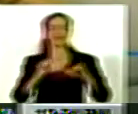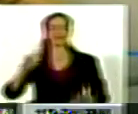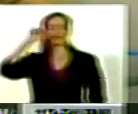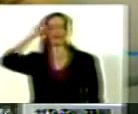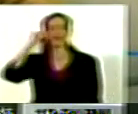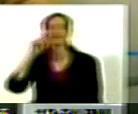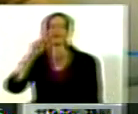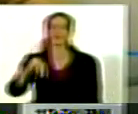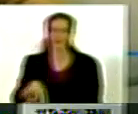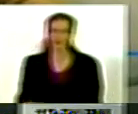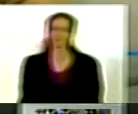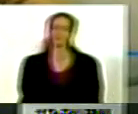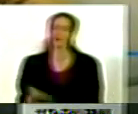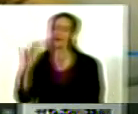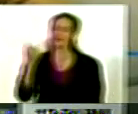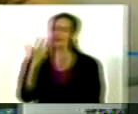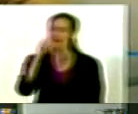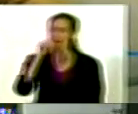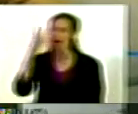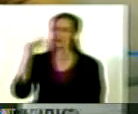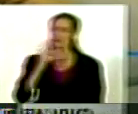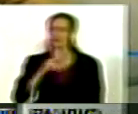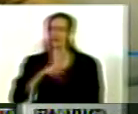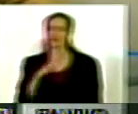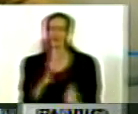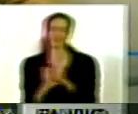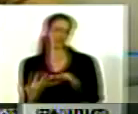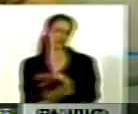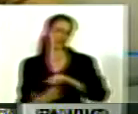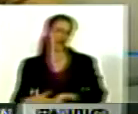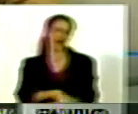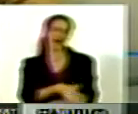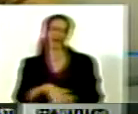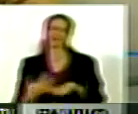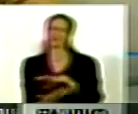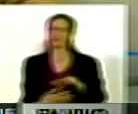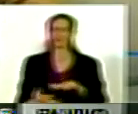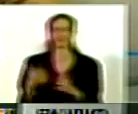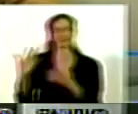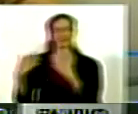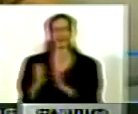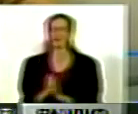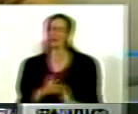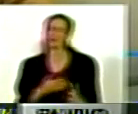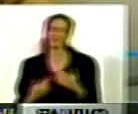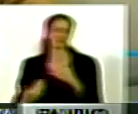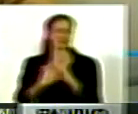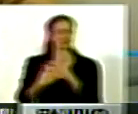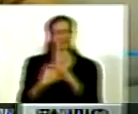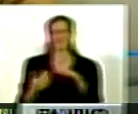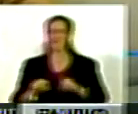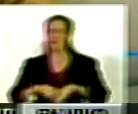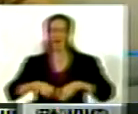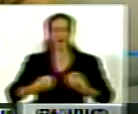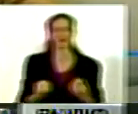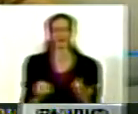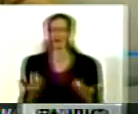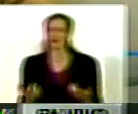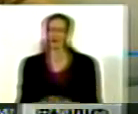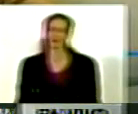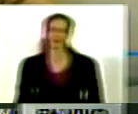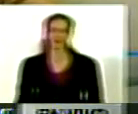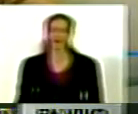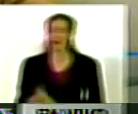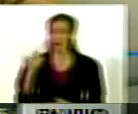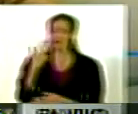tú, hace 3 años estábamos en plena guarimba. Los ataques, la violencia.